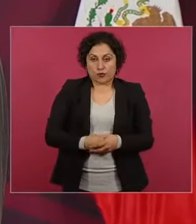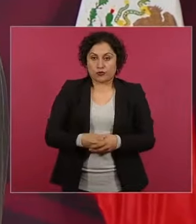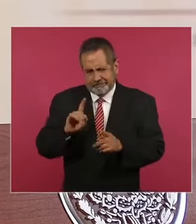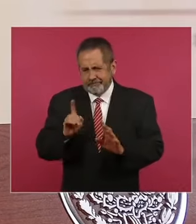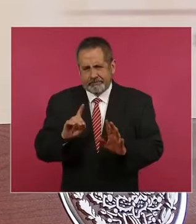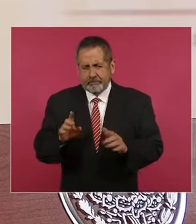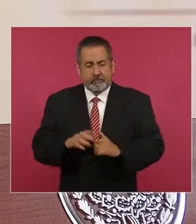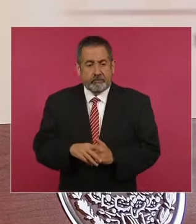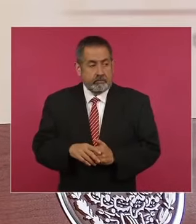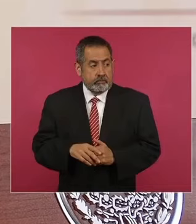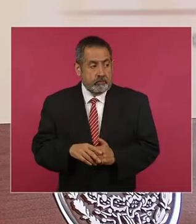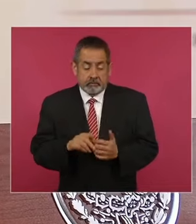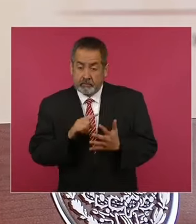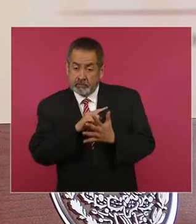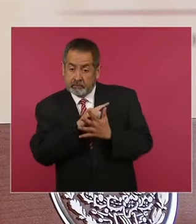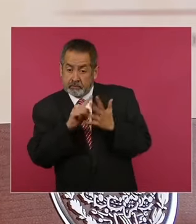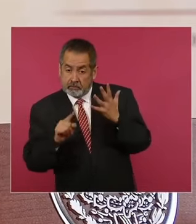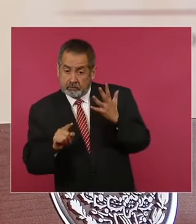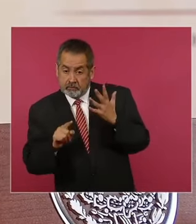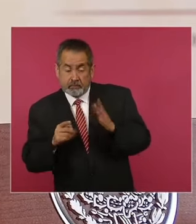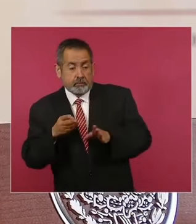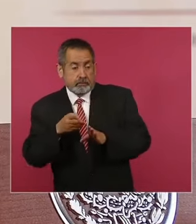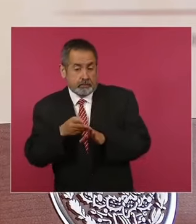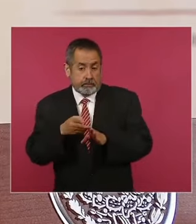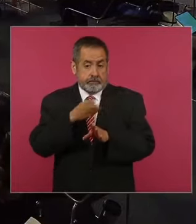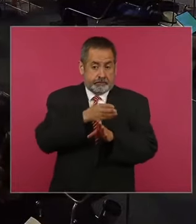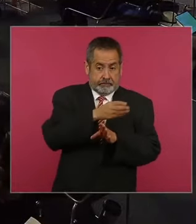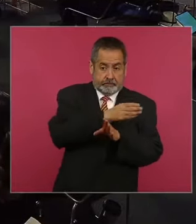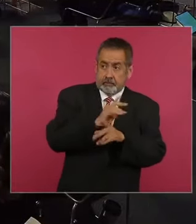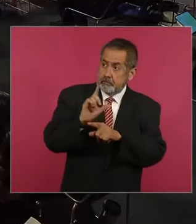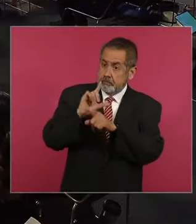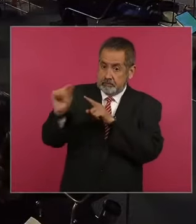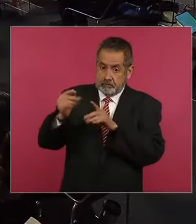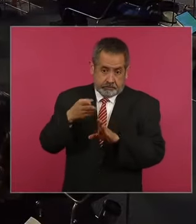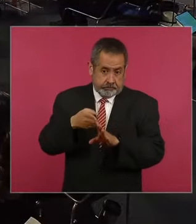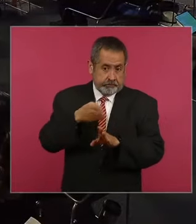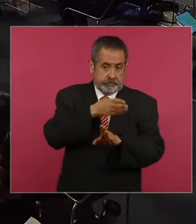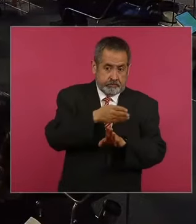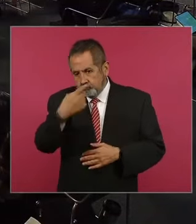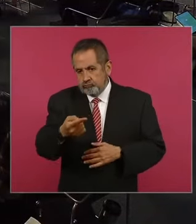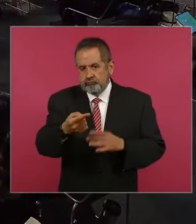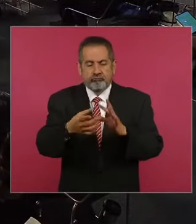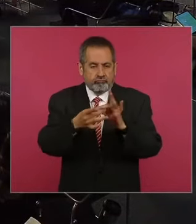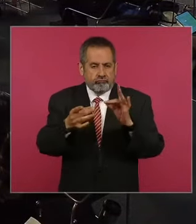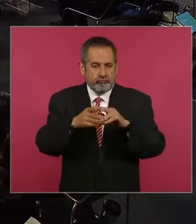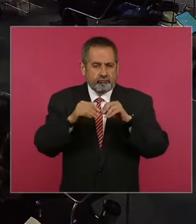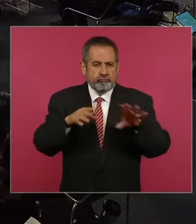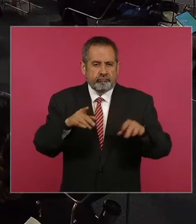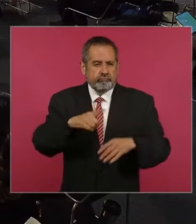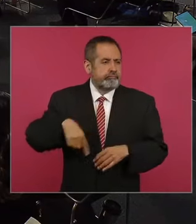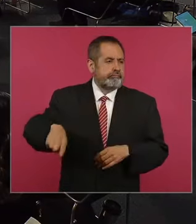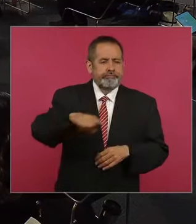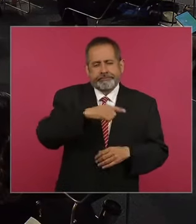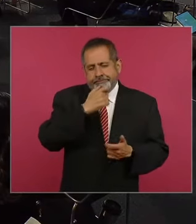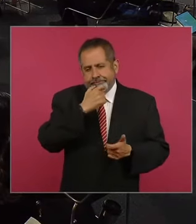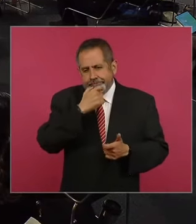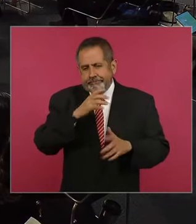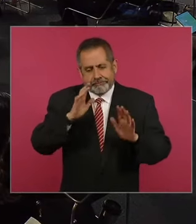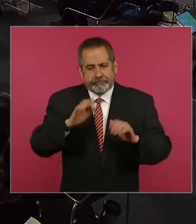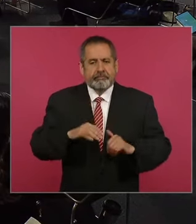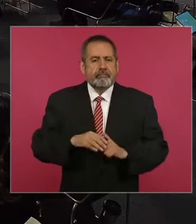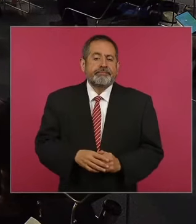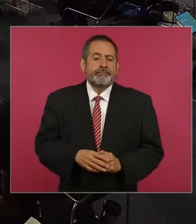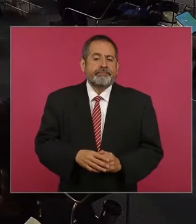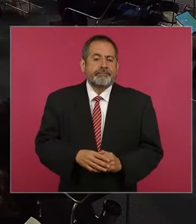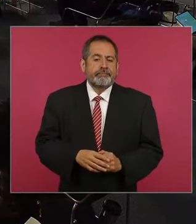fútbol. Todos ellos, antes de irse, les dije, hasta se rieron, de